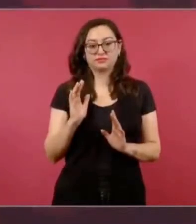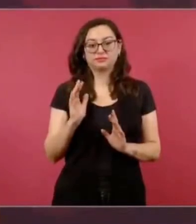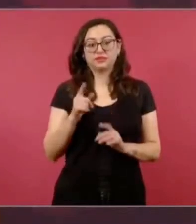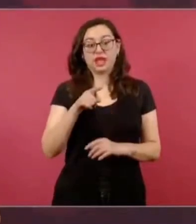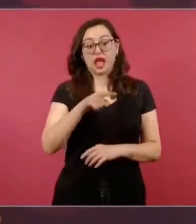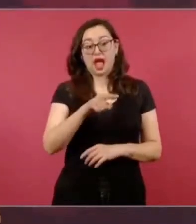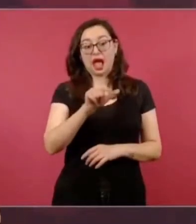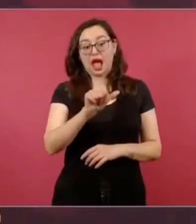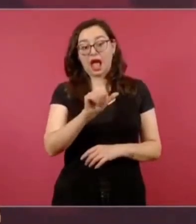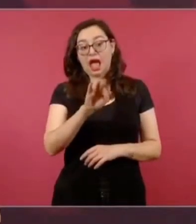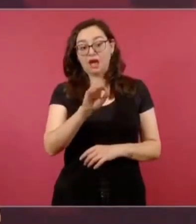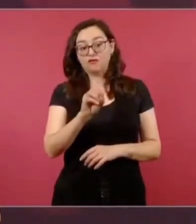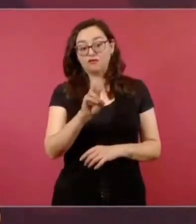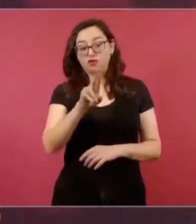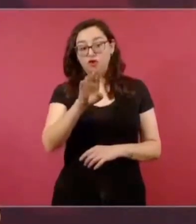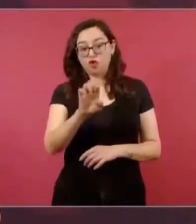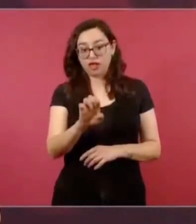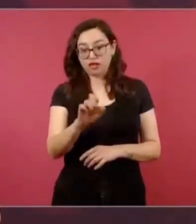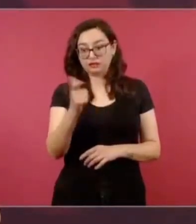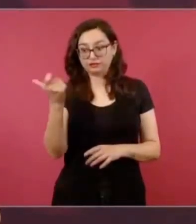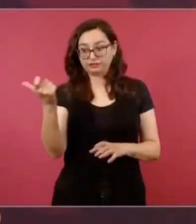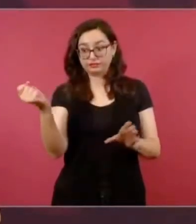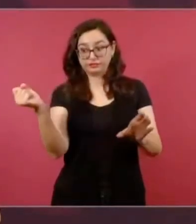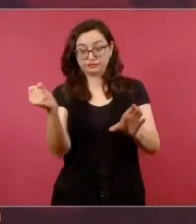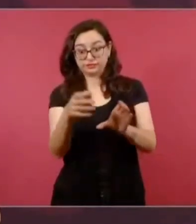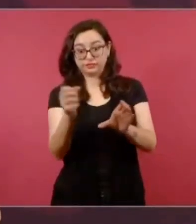comisiones, se definió una fórmula